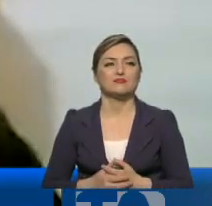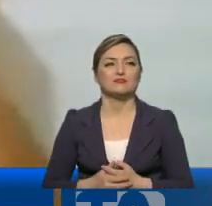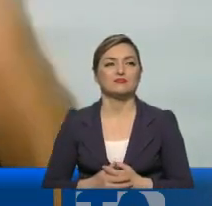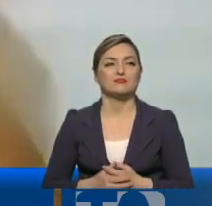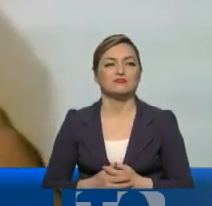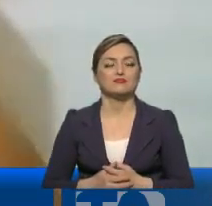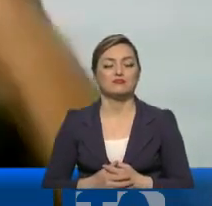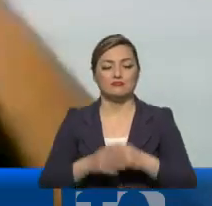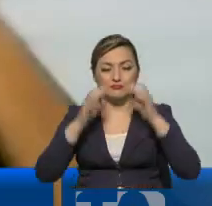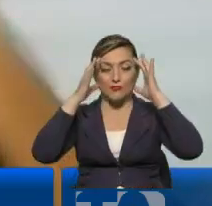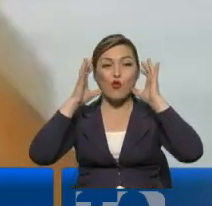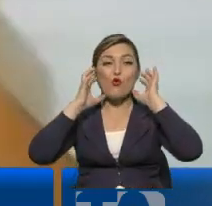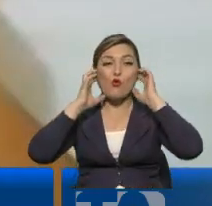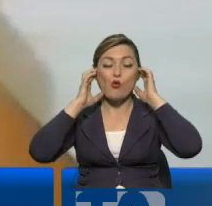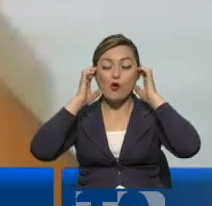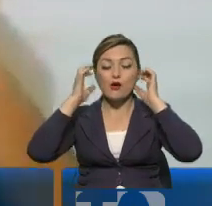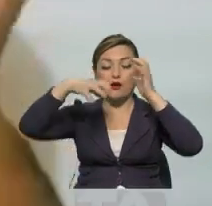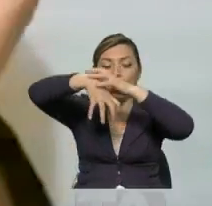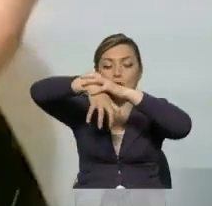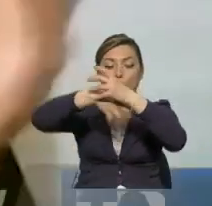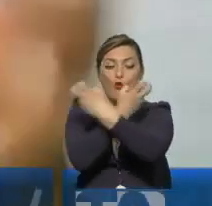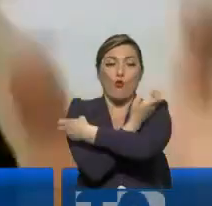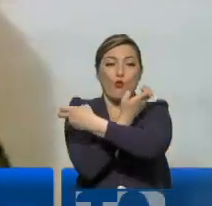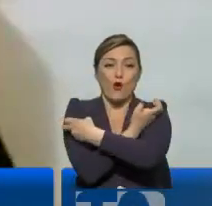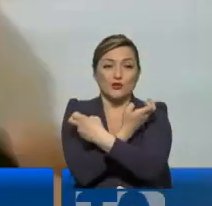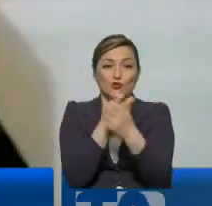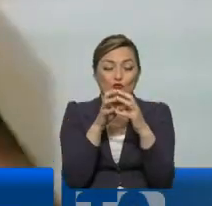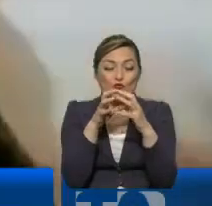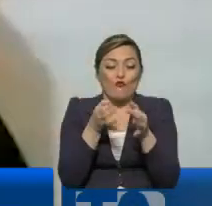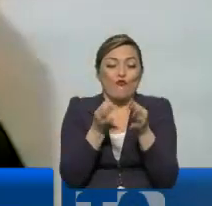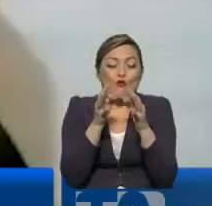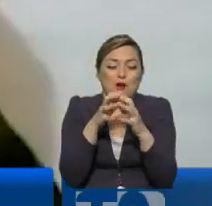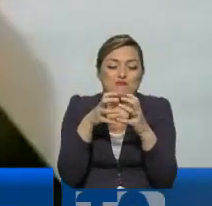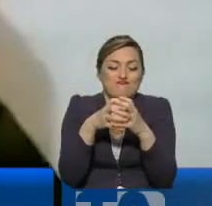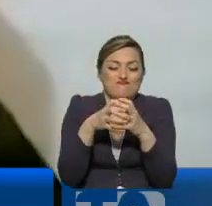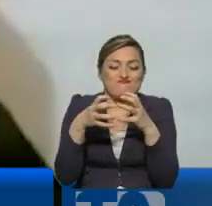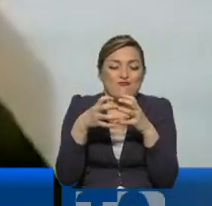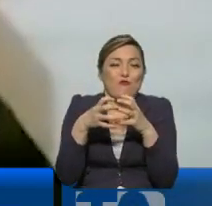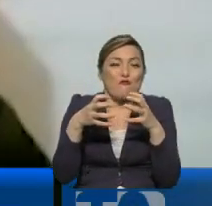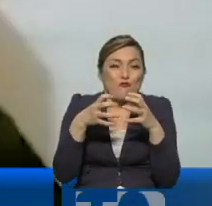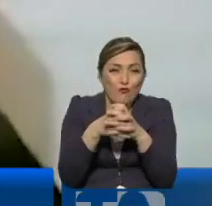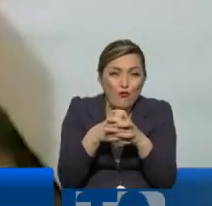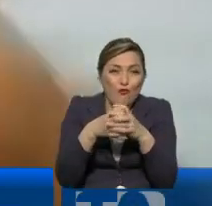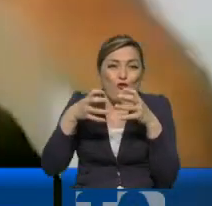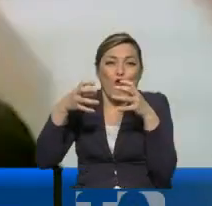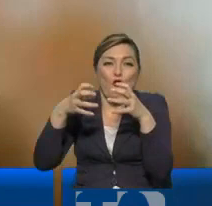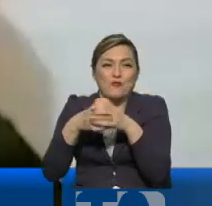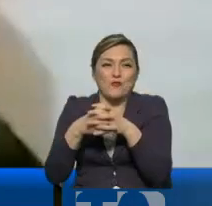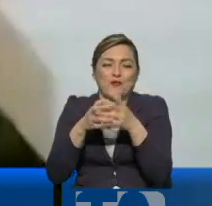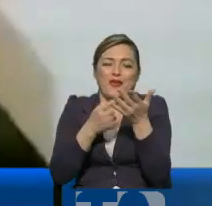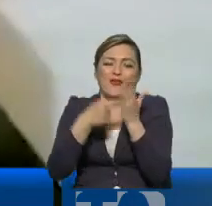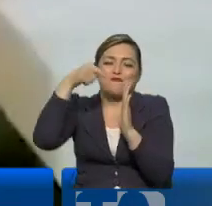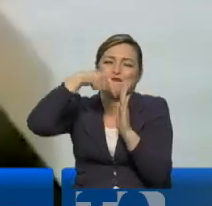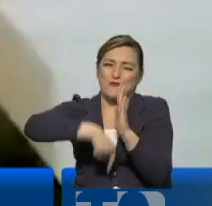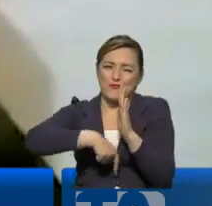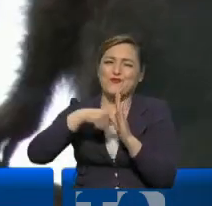en la forma y el tamaño de los huesos del cráneo. Yeah. Pero, o sea, para saber eso, en realidad hay que hacer análisis